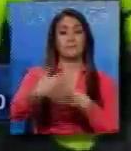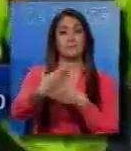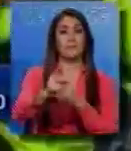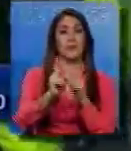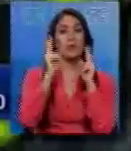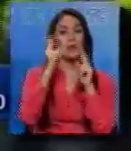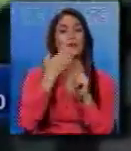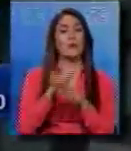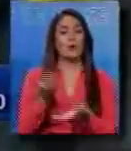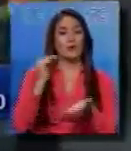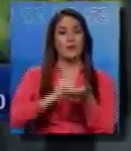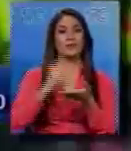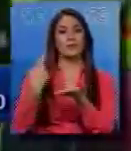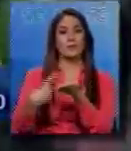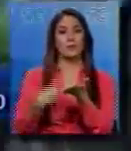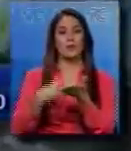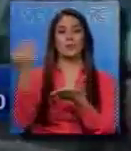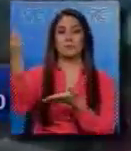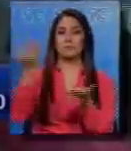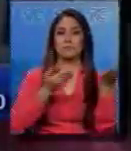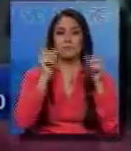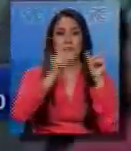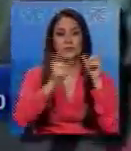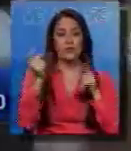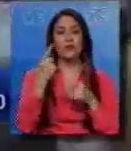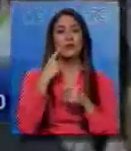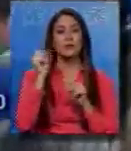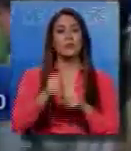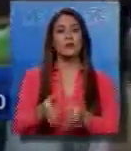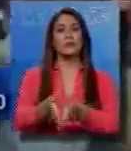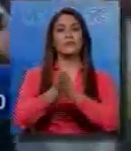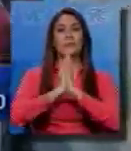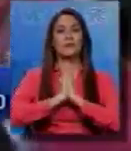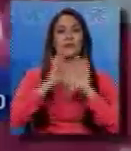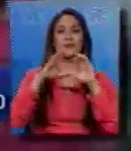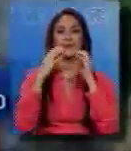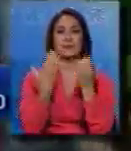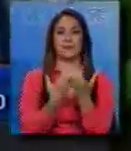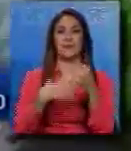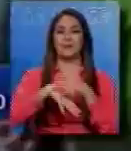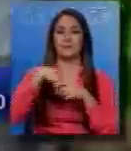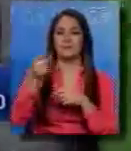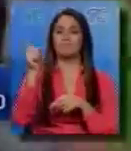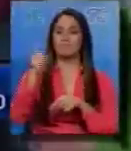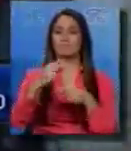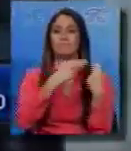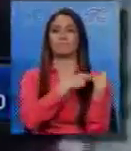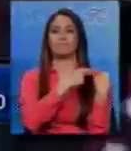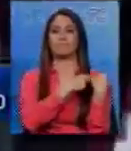espera convocar a una reunión extraordinaria. Para solicitar, se nombre una comisión externa que se